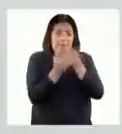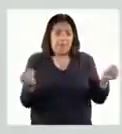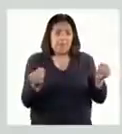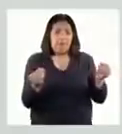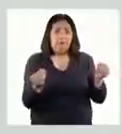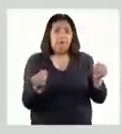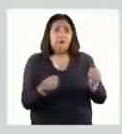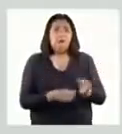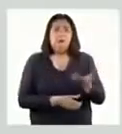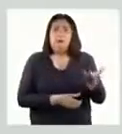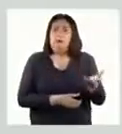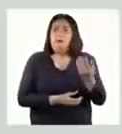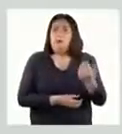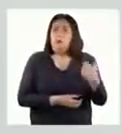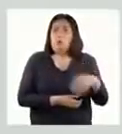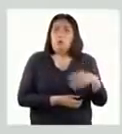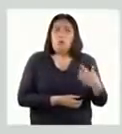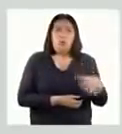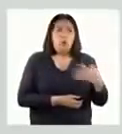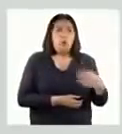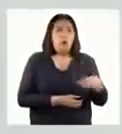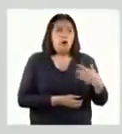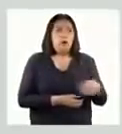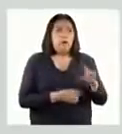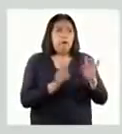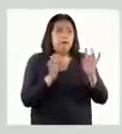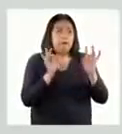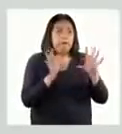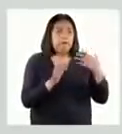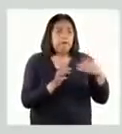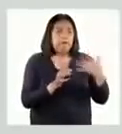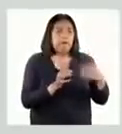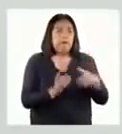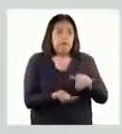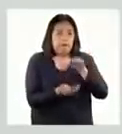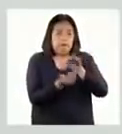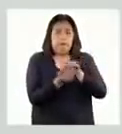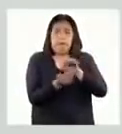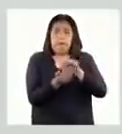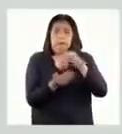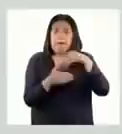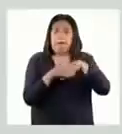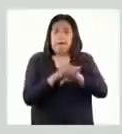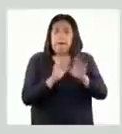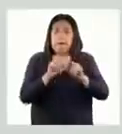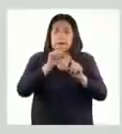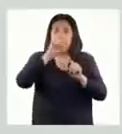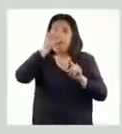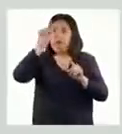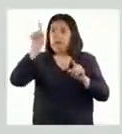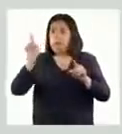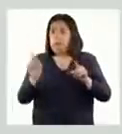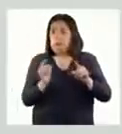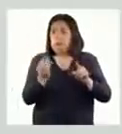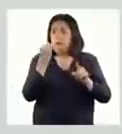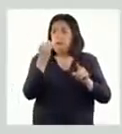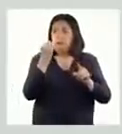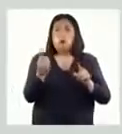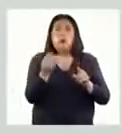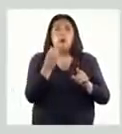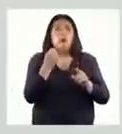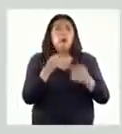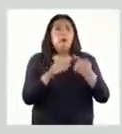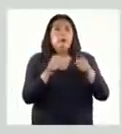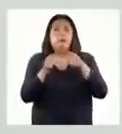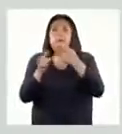desaparecer. Esta situación es muy grave porque los anfibios, dentro de su cadena alimentaria, se